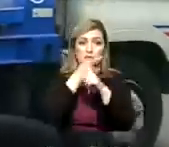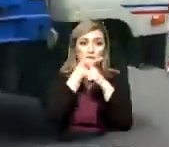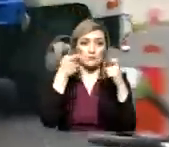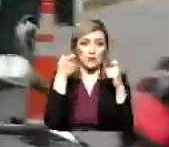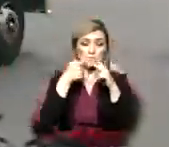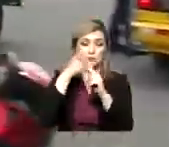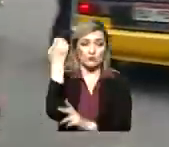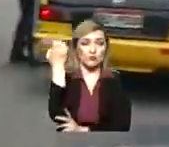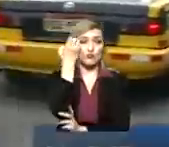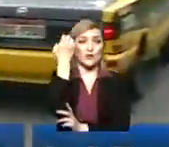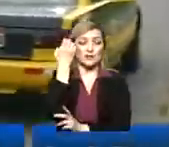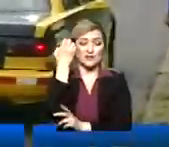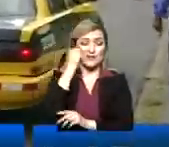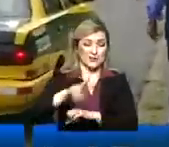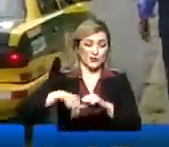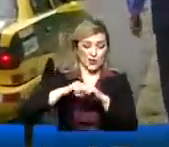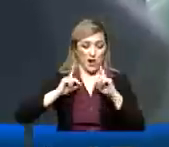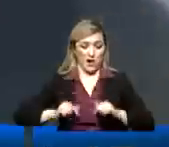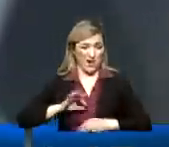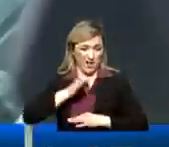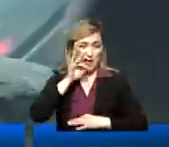la emergencia sanitaria, hasta la fecha,